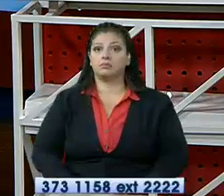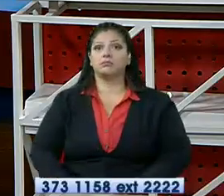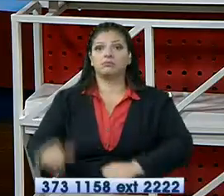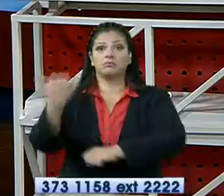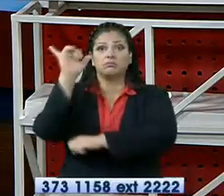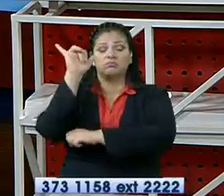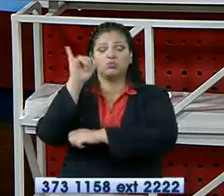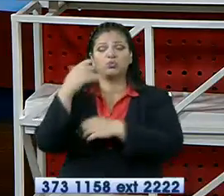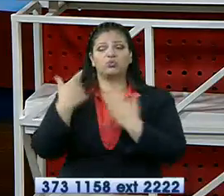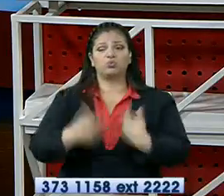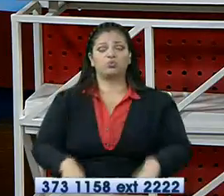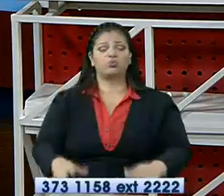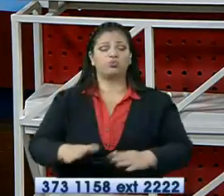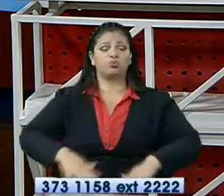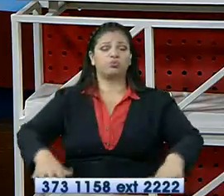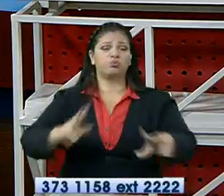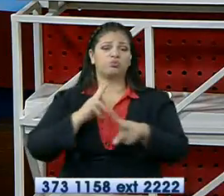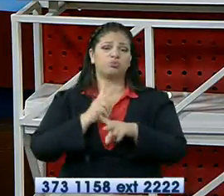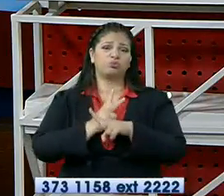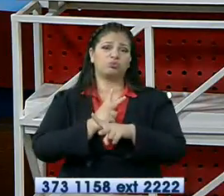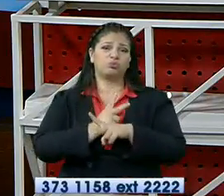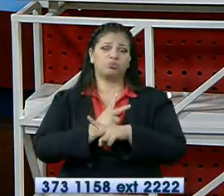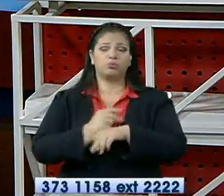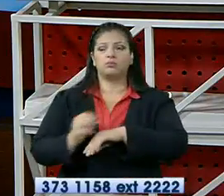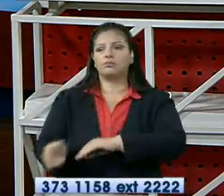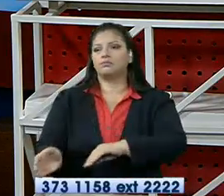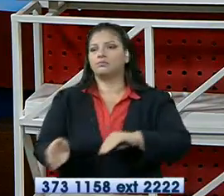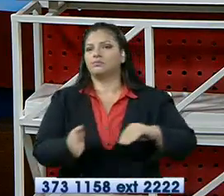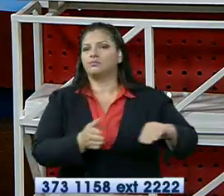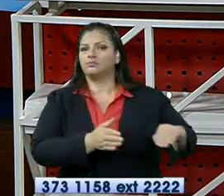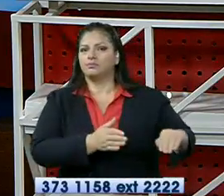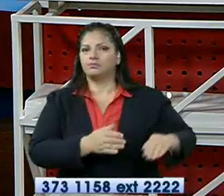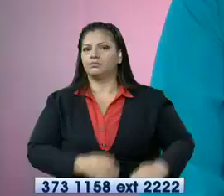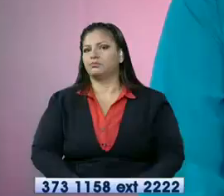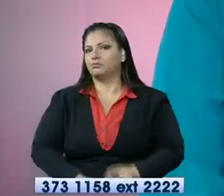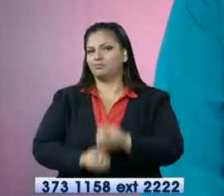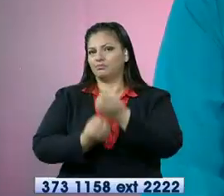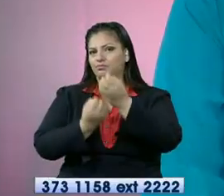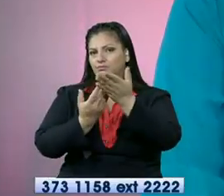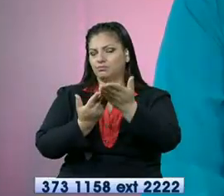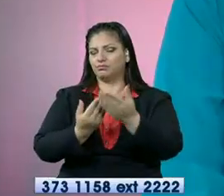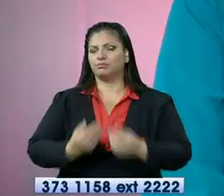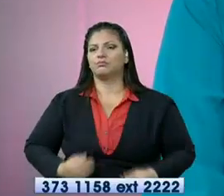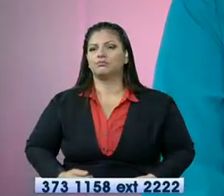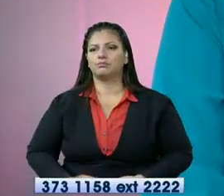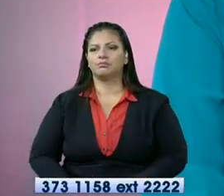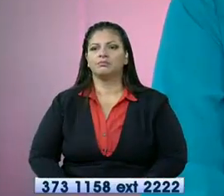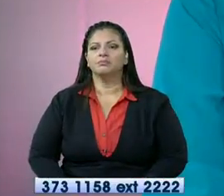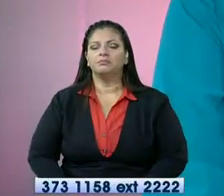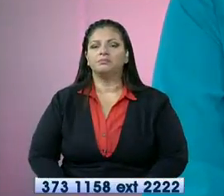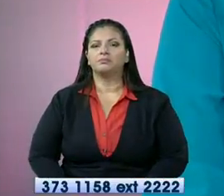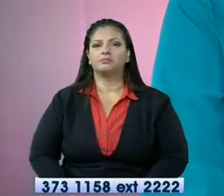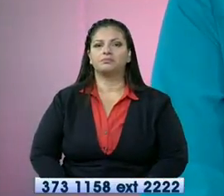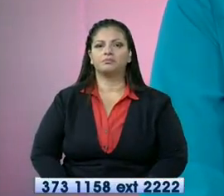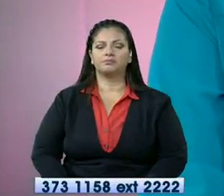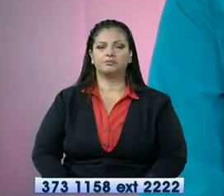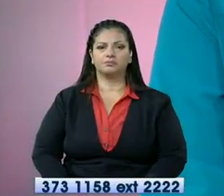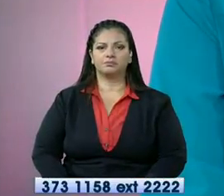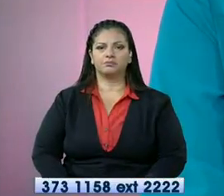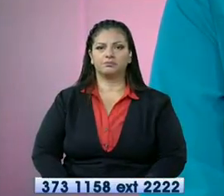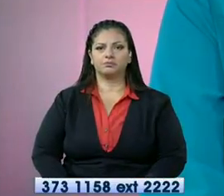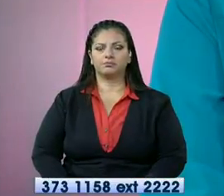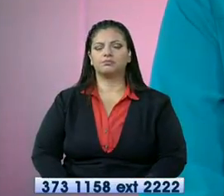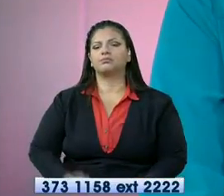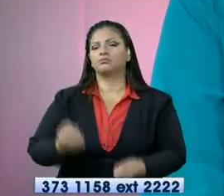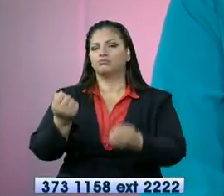Vamos ahora con otra información. Supuesto irrespeto a la luz del semáforo provocó un accidente de tránsito. El